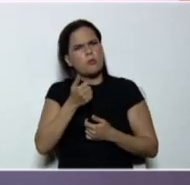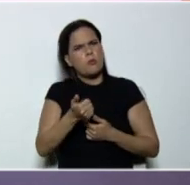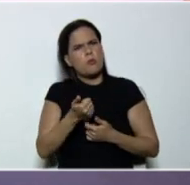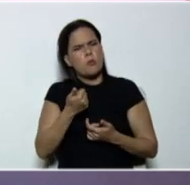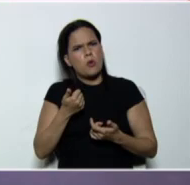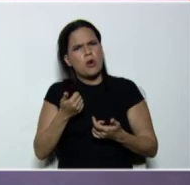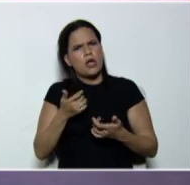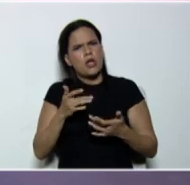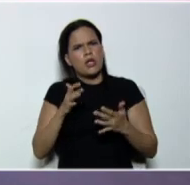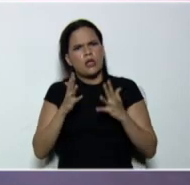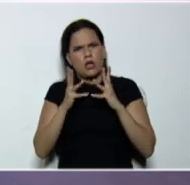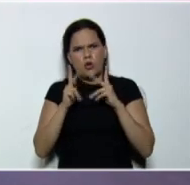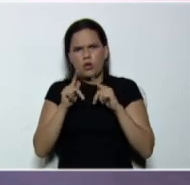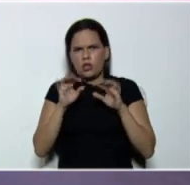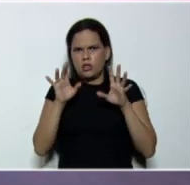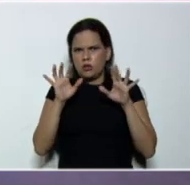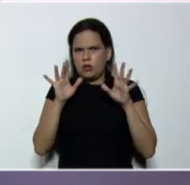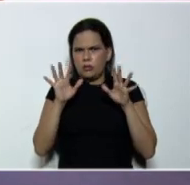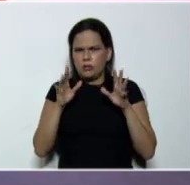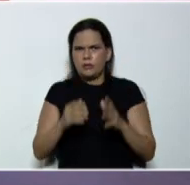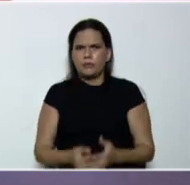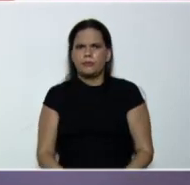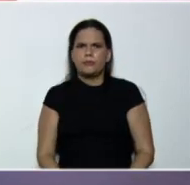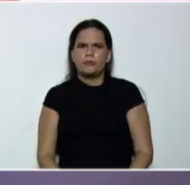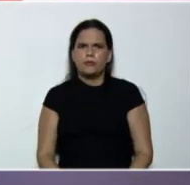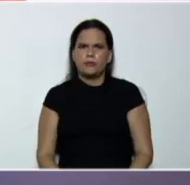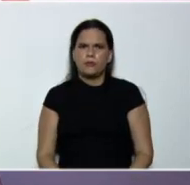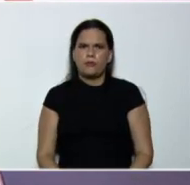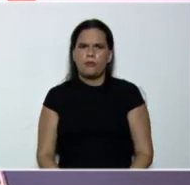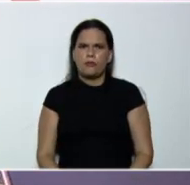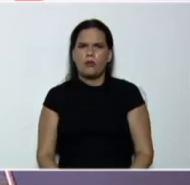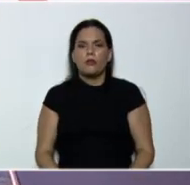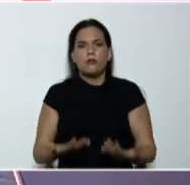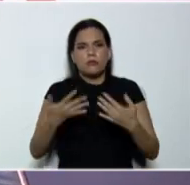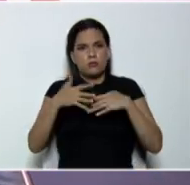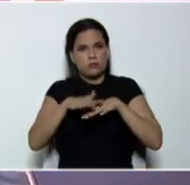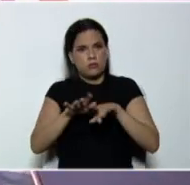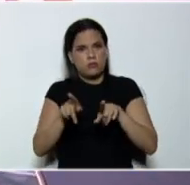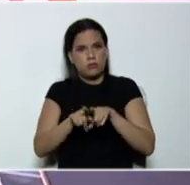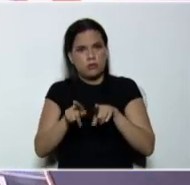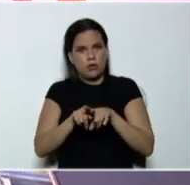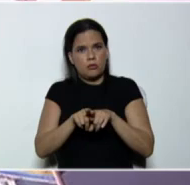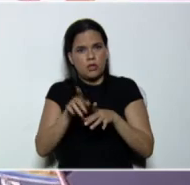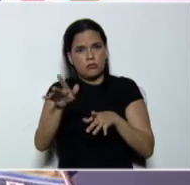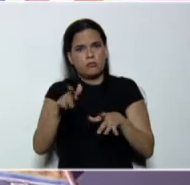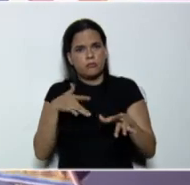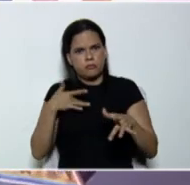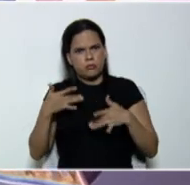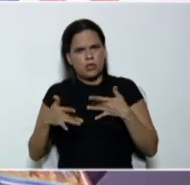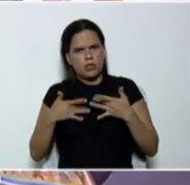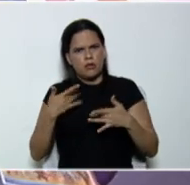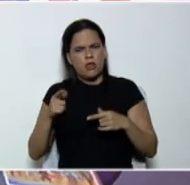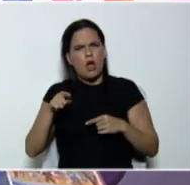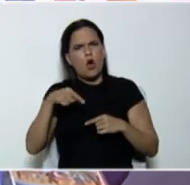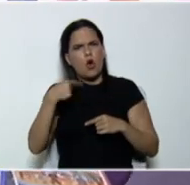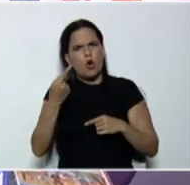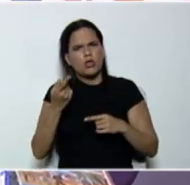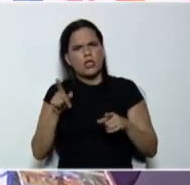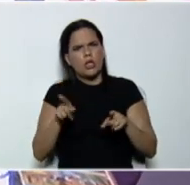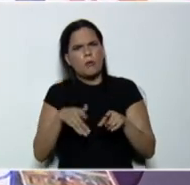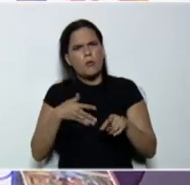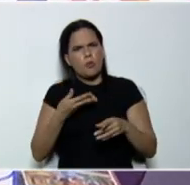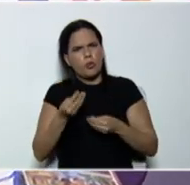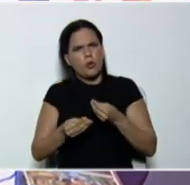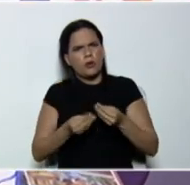de contarse los dedos de las manos. Entonces, incorporamos también a esta actividad otra que también puede ser